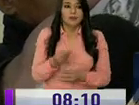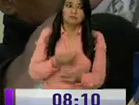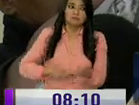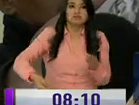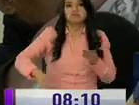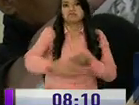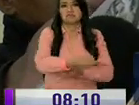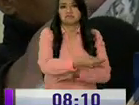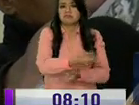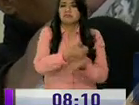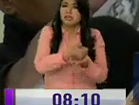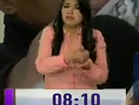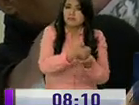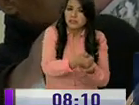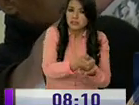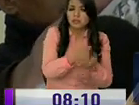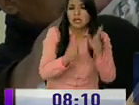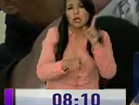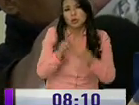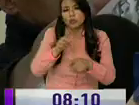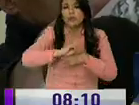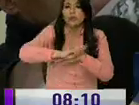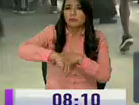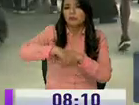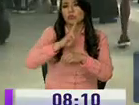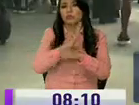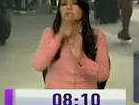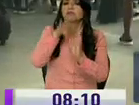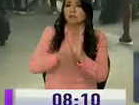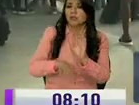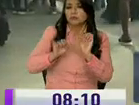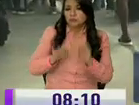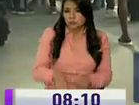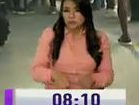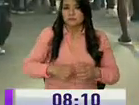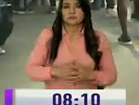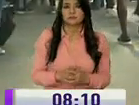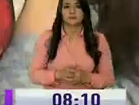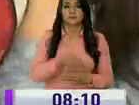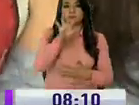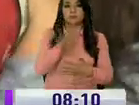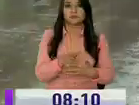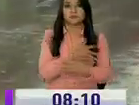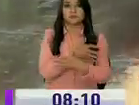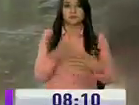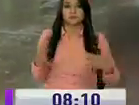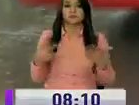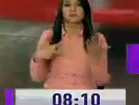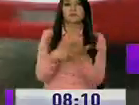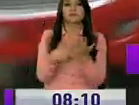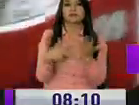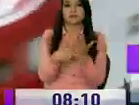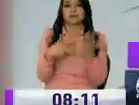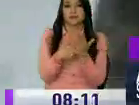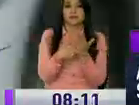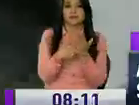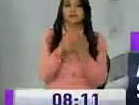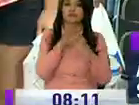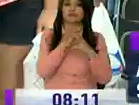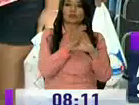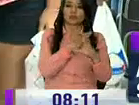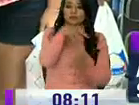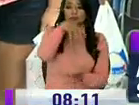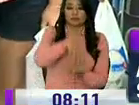forma sincerando precios de insumos que ellos utilizan. Con respecto a la tabla de tarifas de transporte inter e